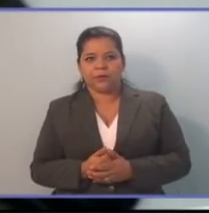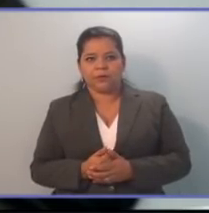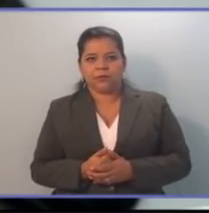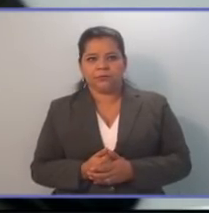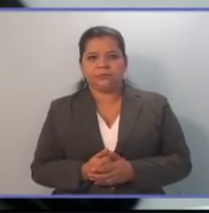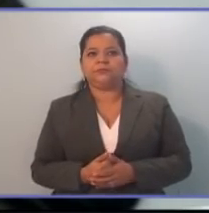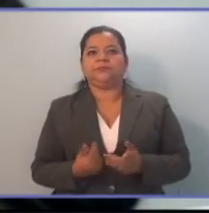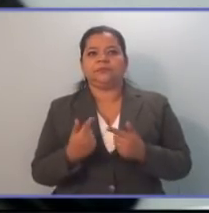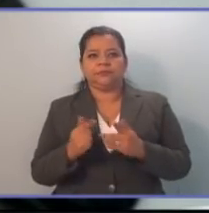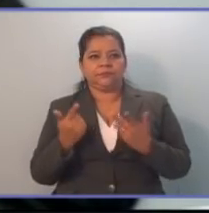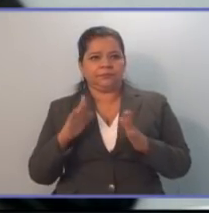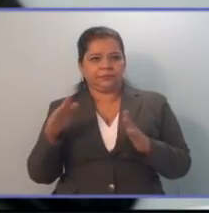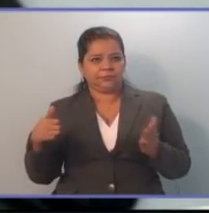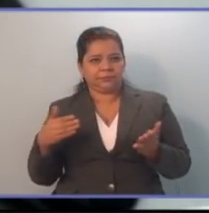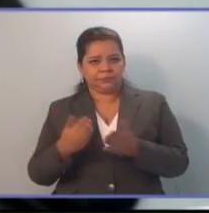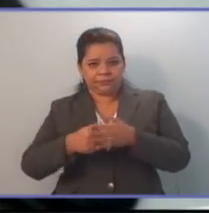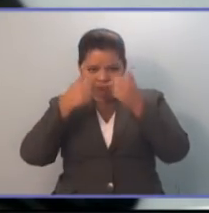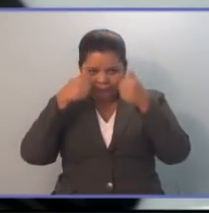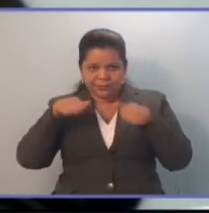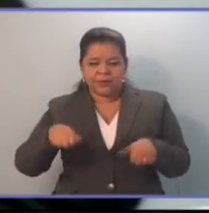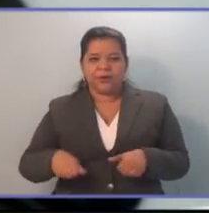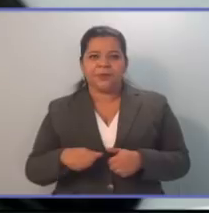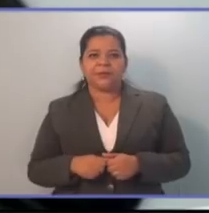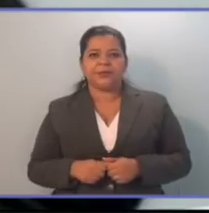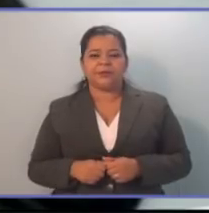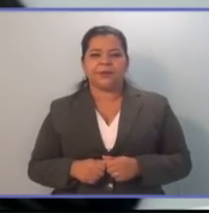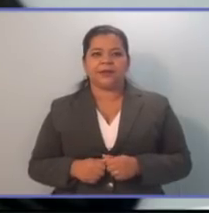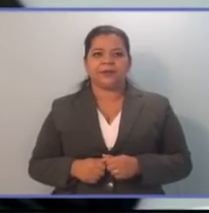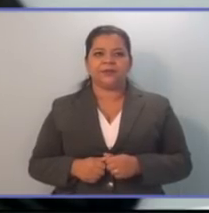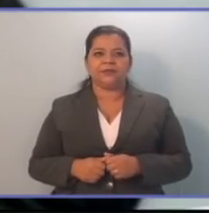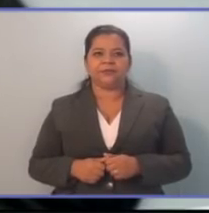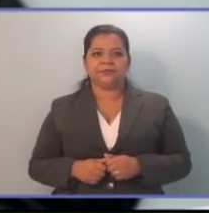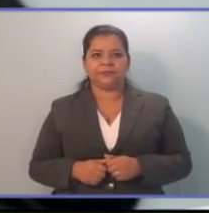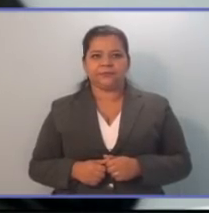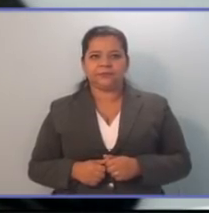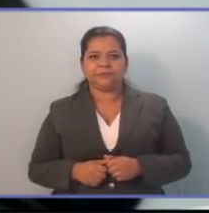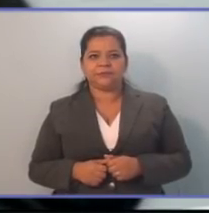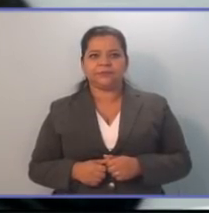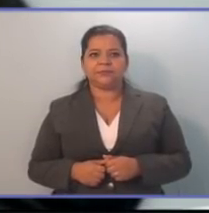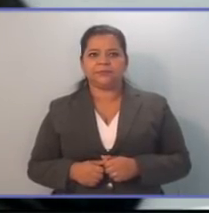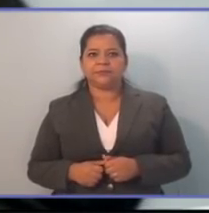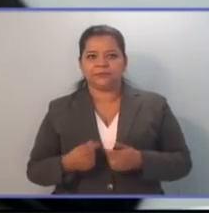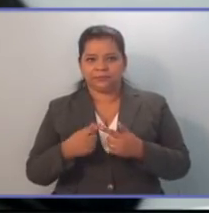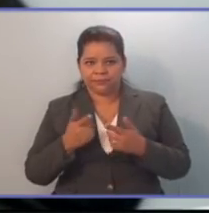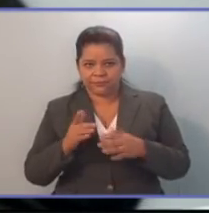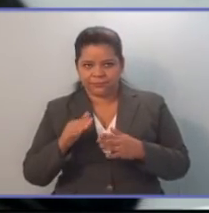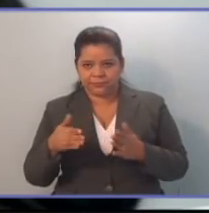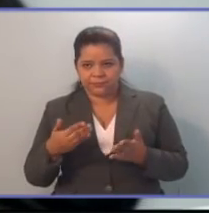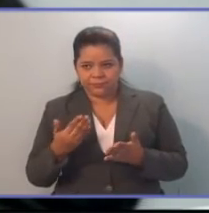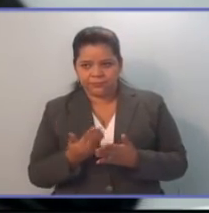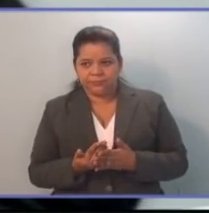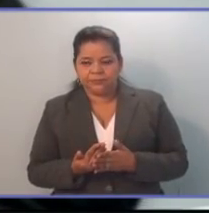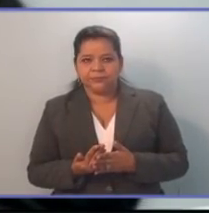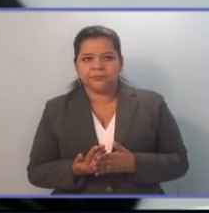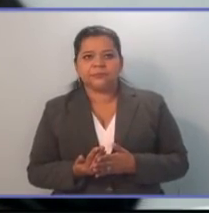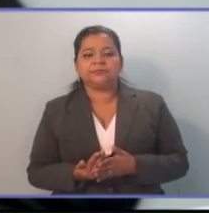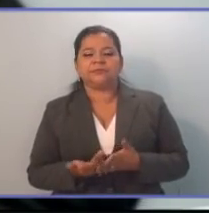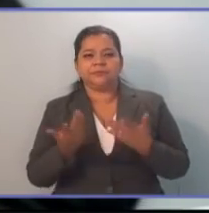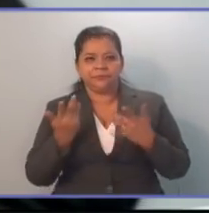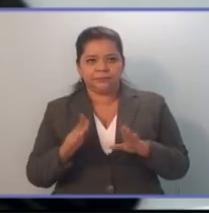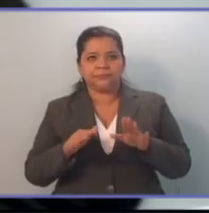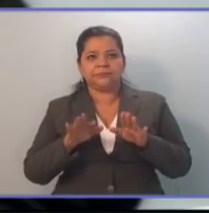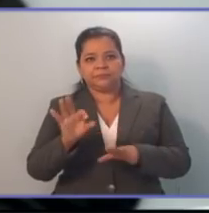En términos generales, así podría hablar sobre algunas de esas sentencias que en alguna manera